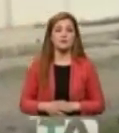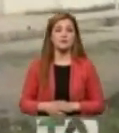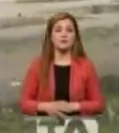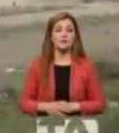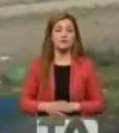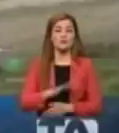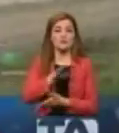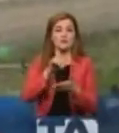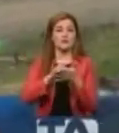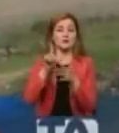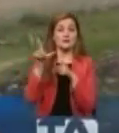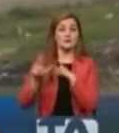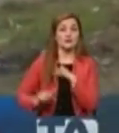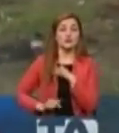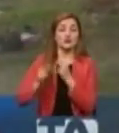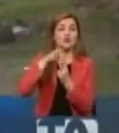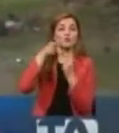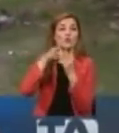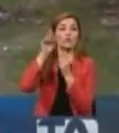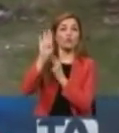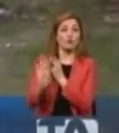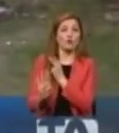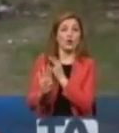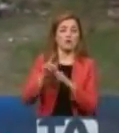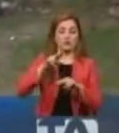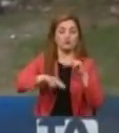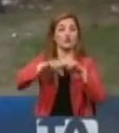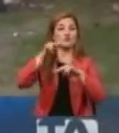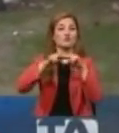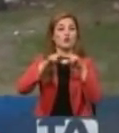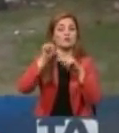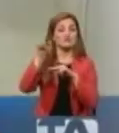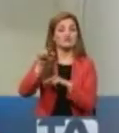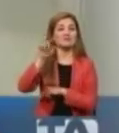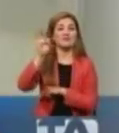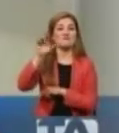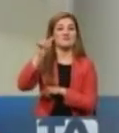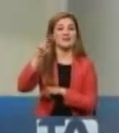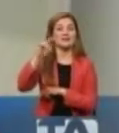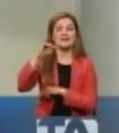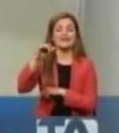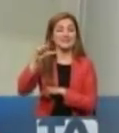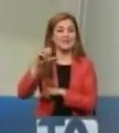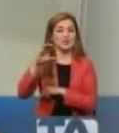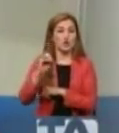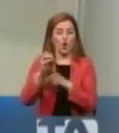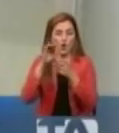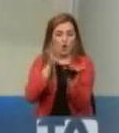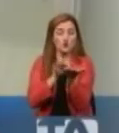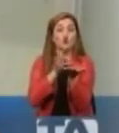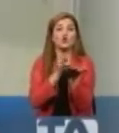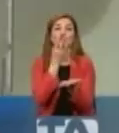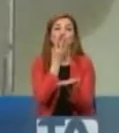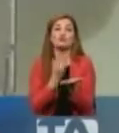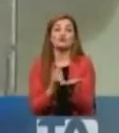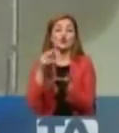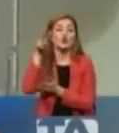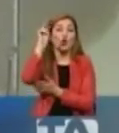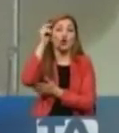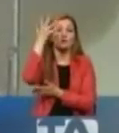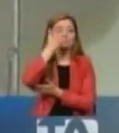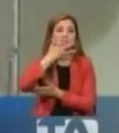El centro de salud tipo B, construido en la parroquia de San Francisco de Lónsole, del cantón Eloy Alfaro, norte de Esmeraldas,